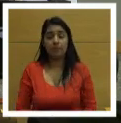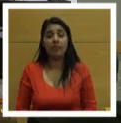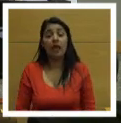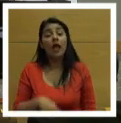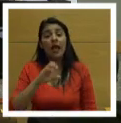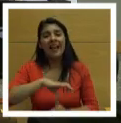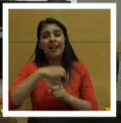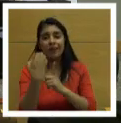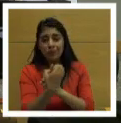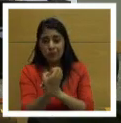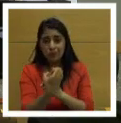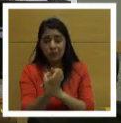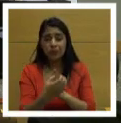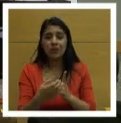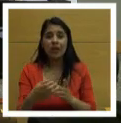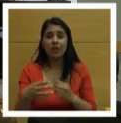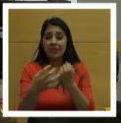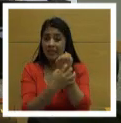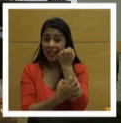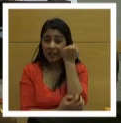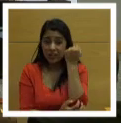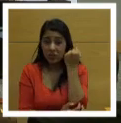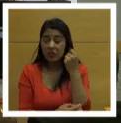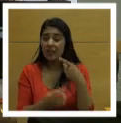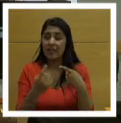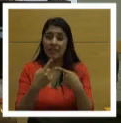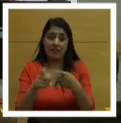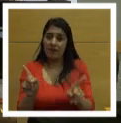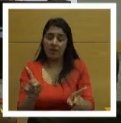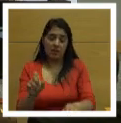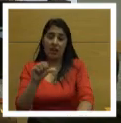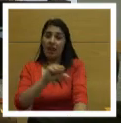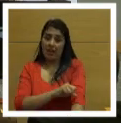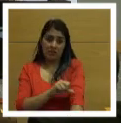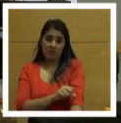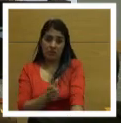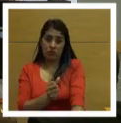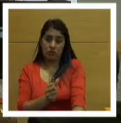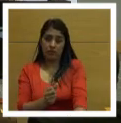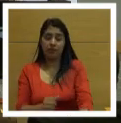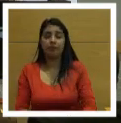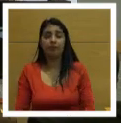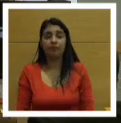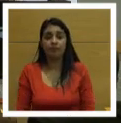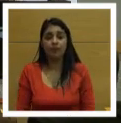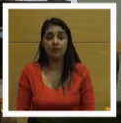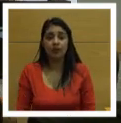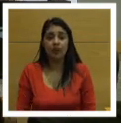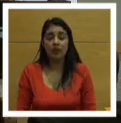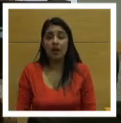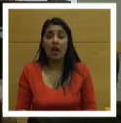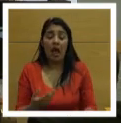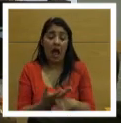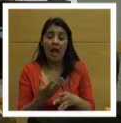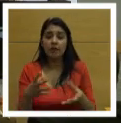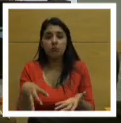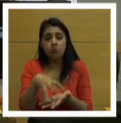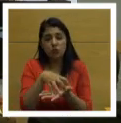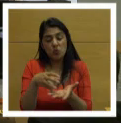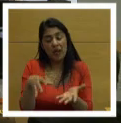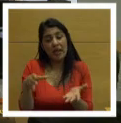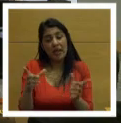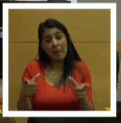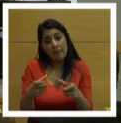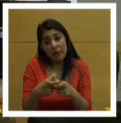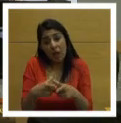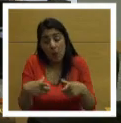cultural propia de las regiones relativamente alejadas del centro del país, concentradas en pocas urbes de tamaño mediano o menor,